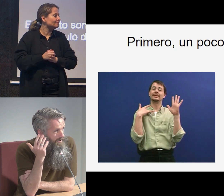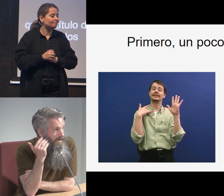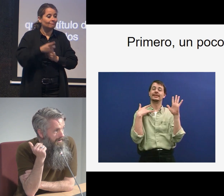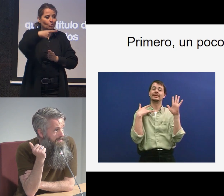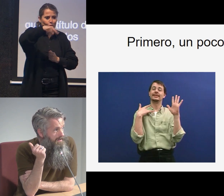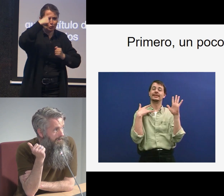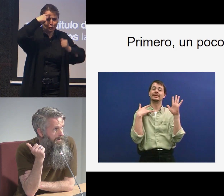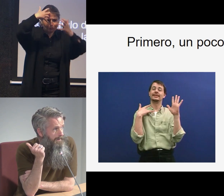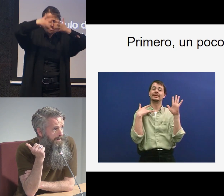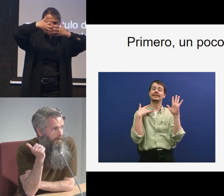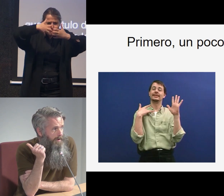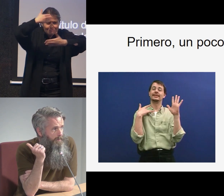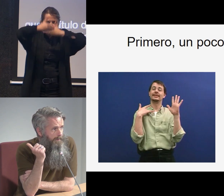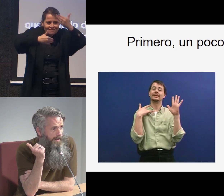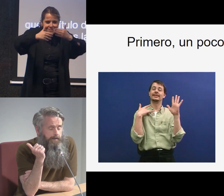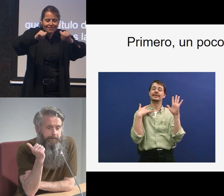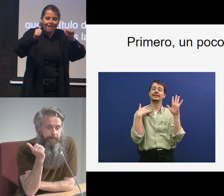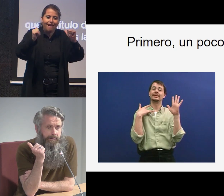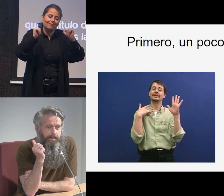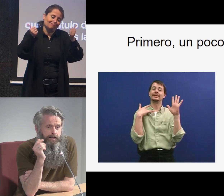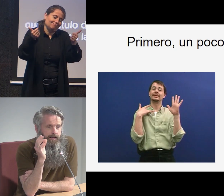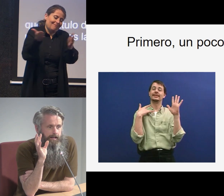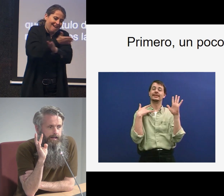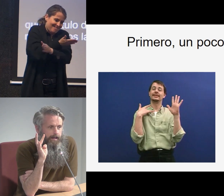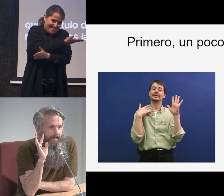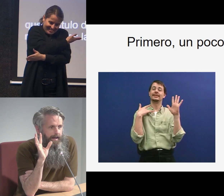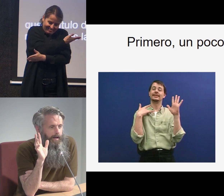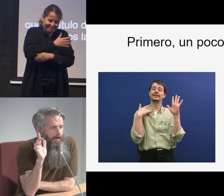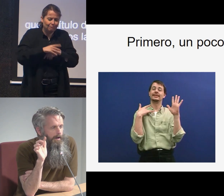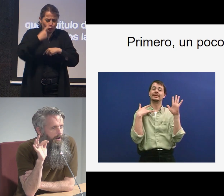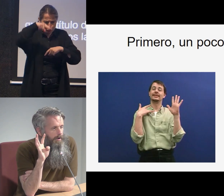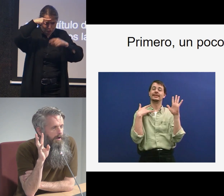la memoria antes de ver el poema,